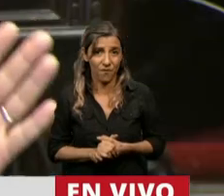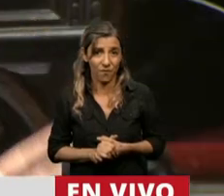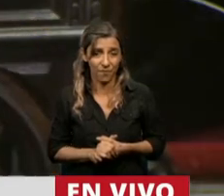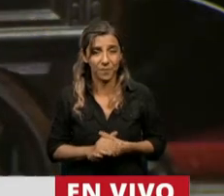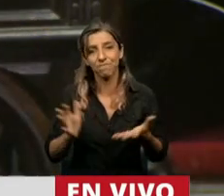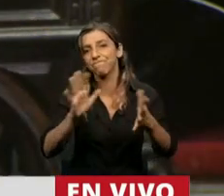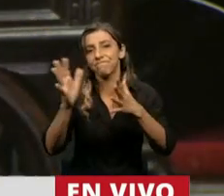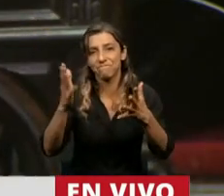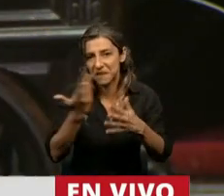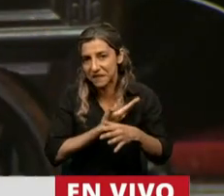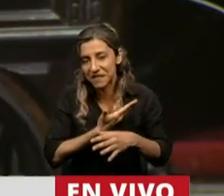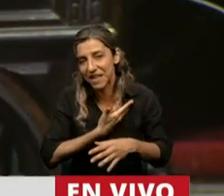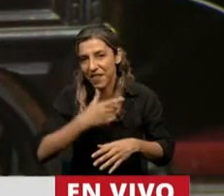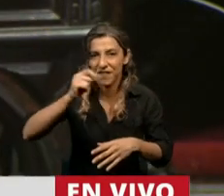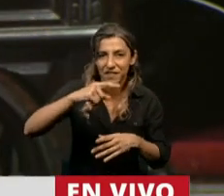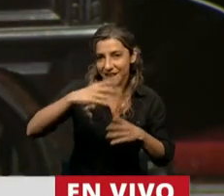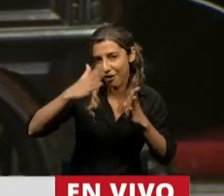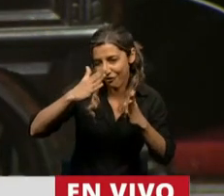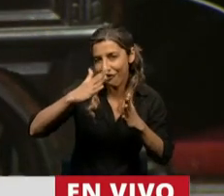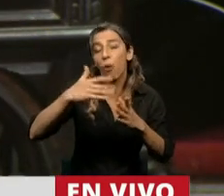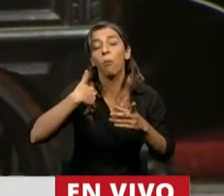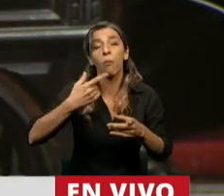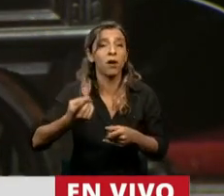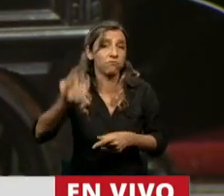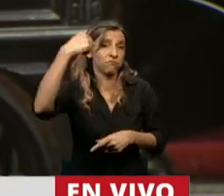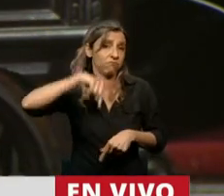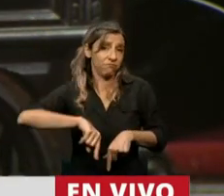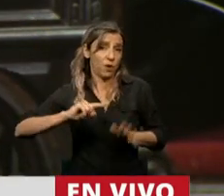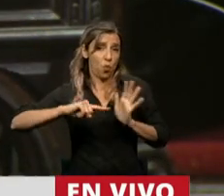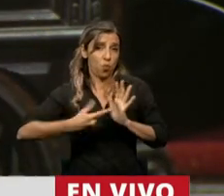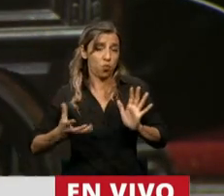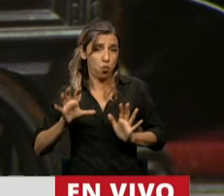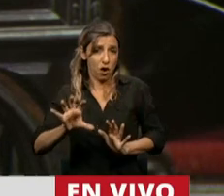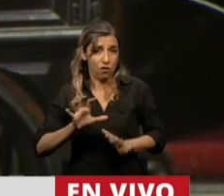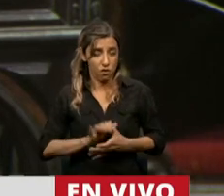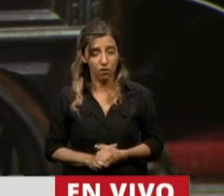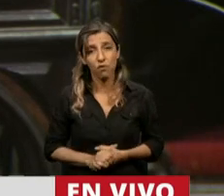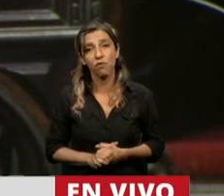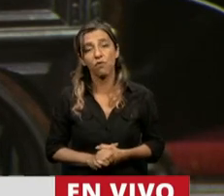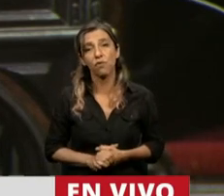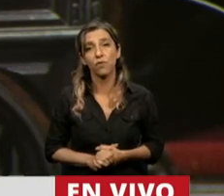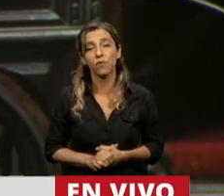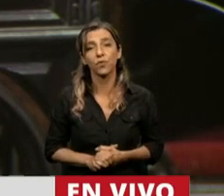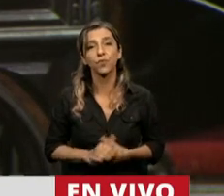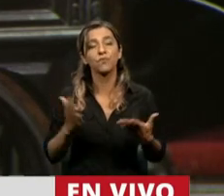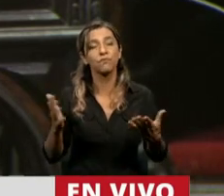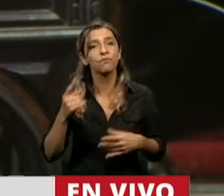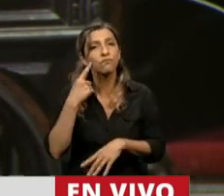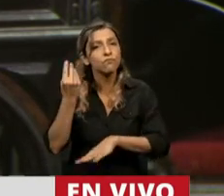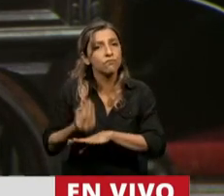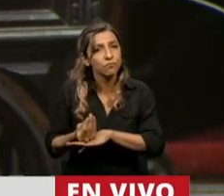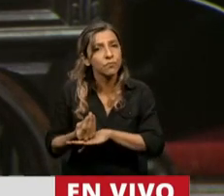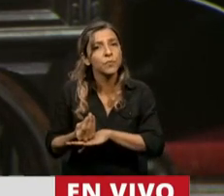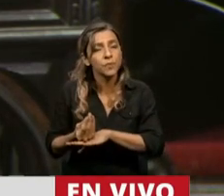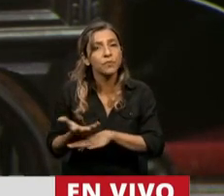Santa Fe Chaco natal y vino a este conurbano y vivió en un lugar que él, y